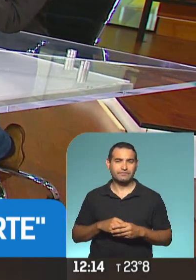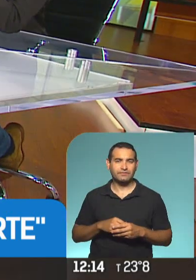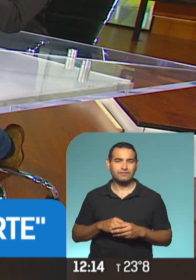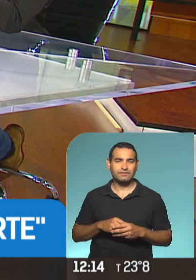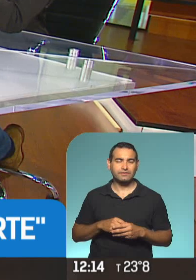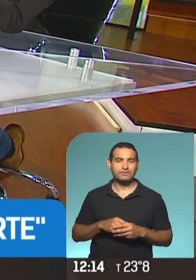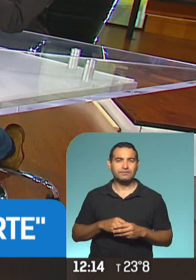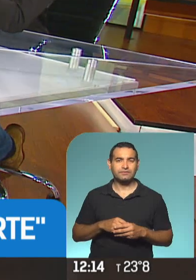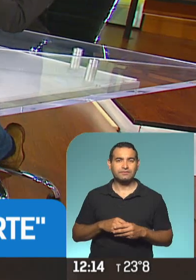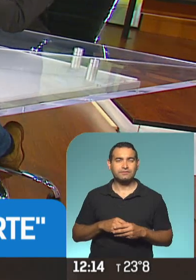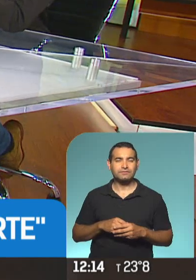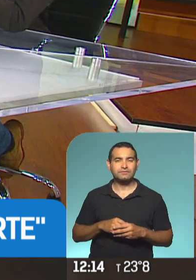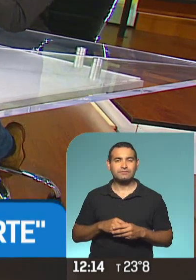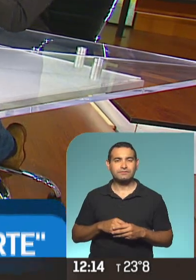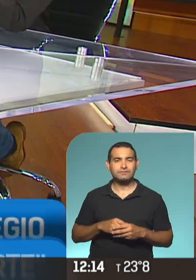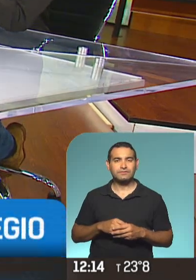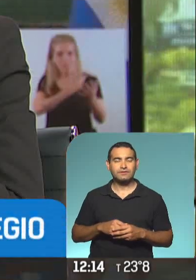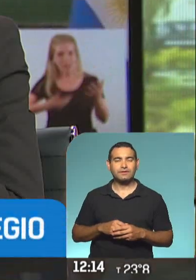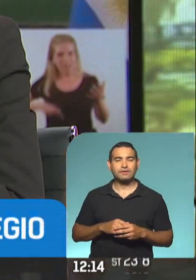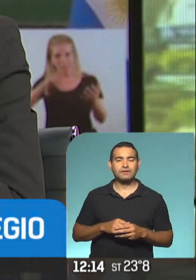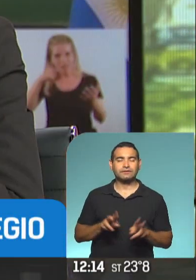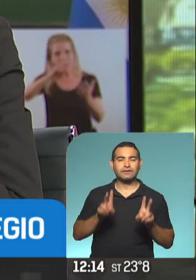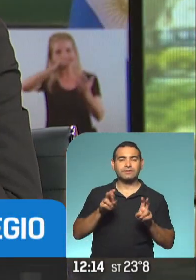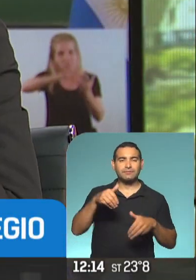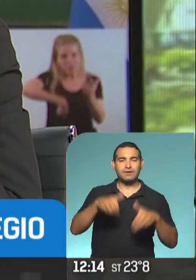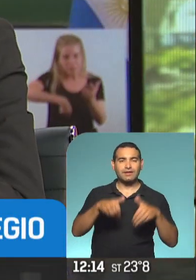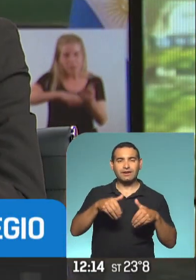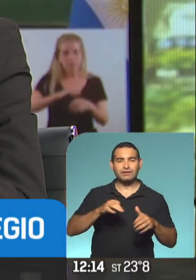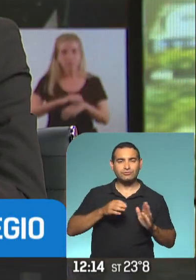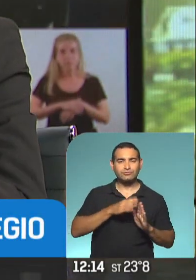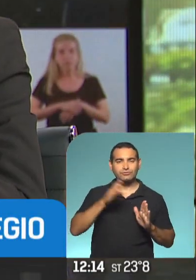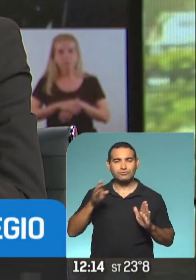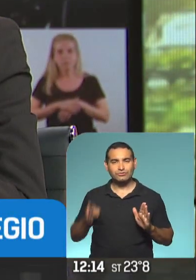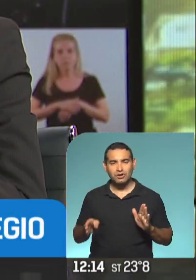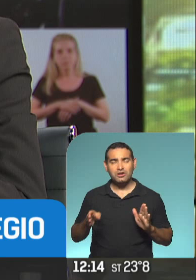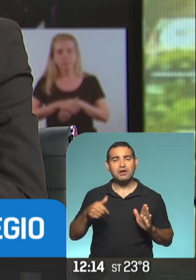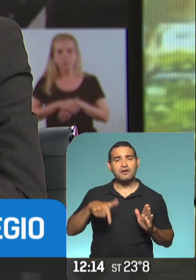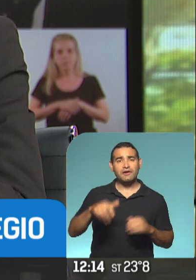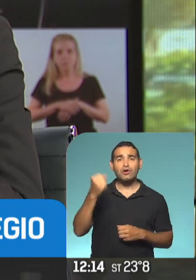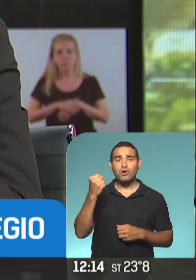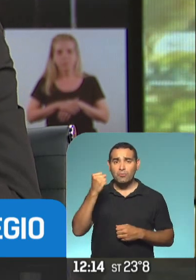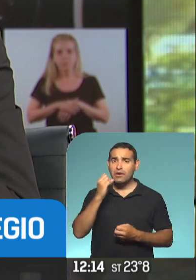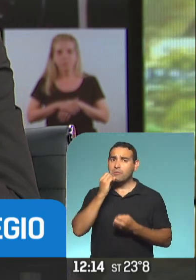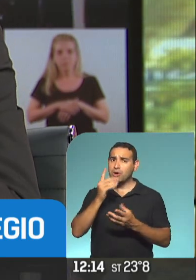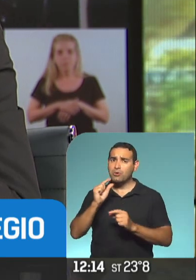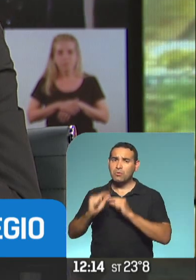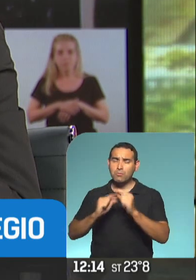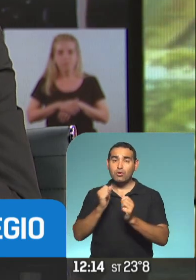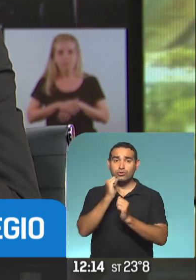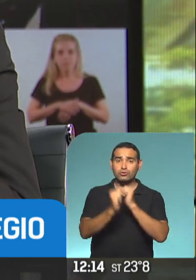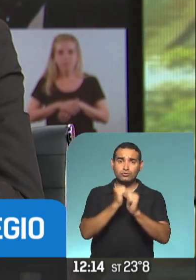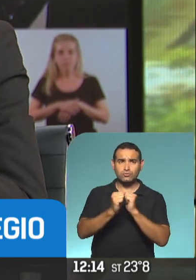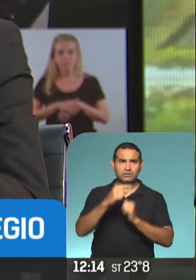que lo remonta y sobre todo en términos electorales hay algunos indicios de mejora en la economía. La industria mejoró creo